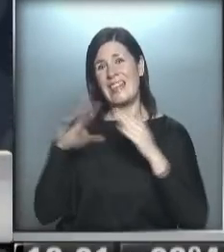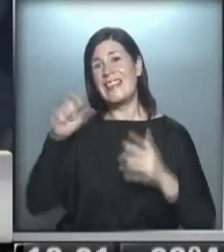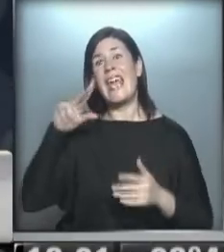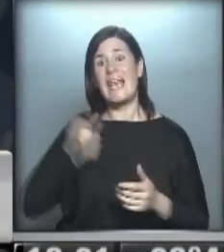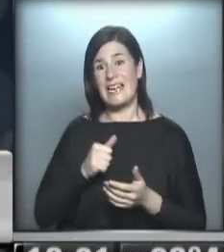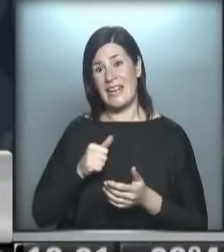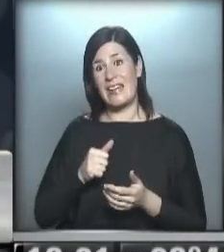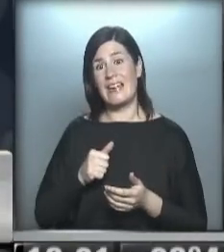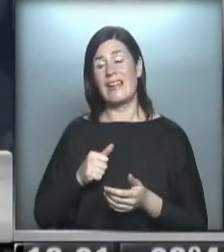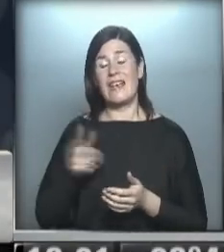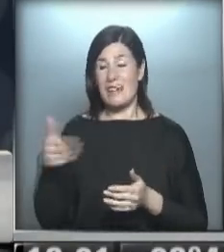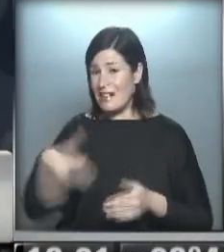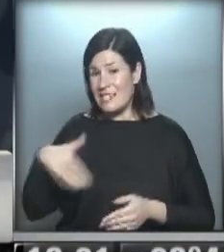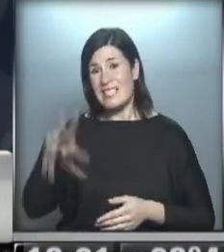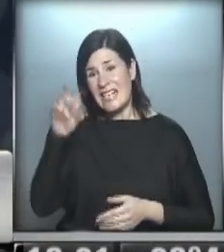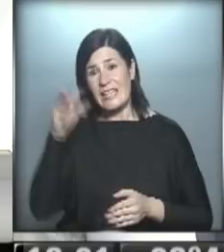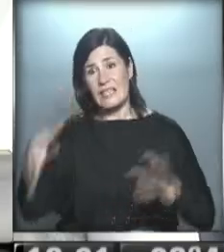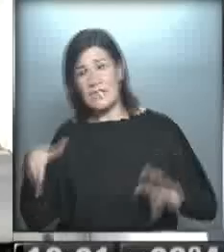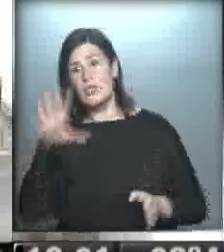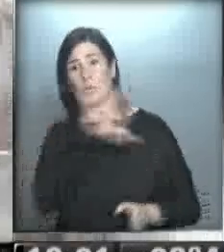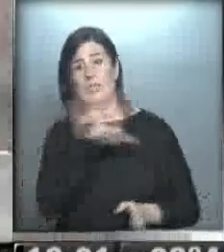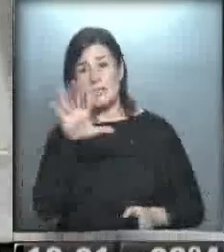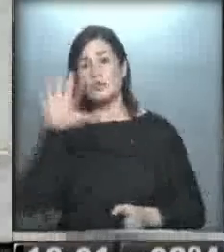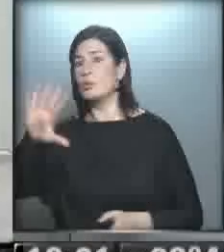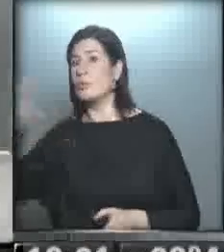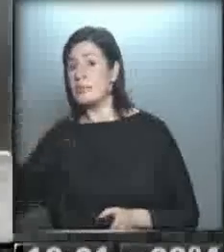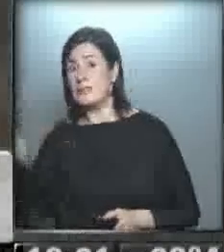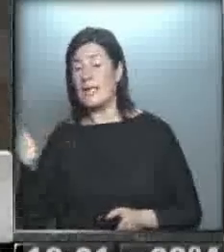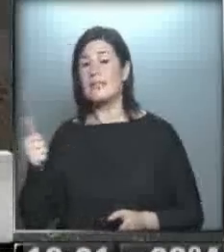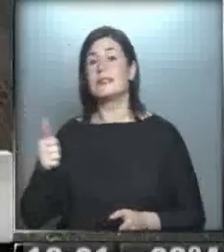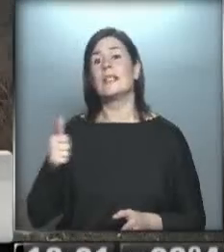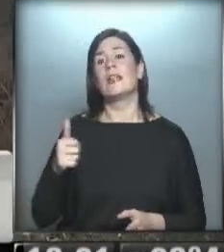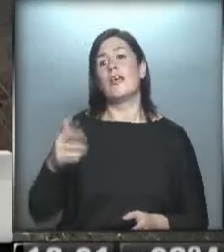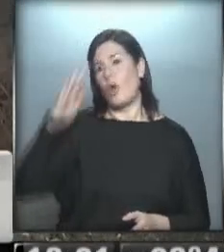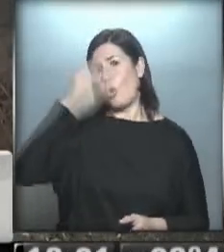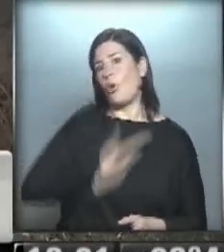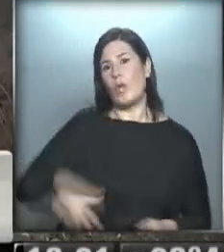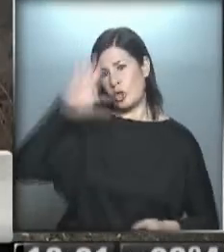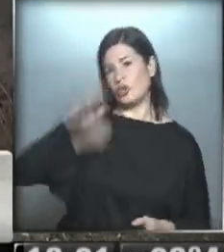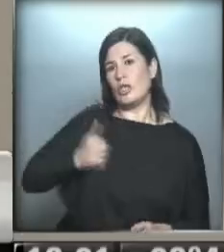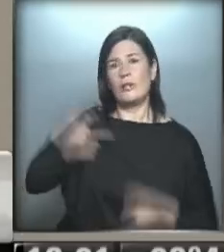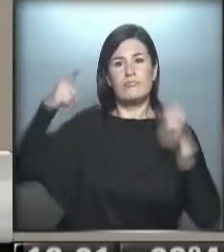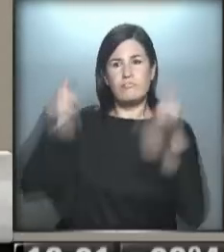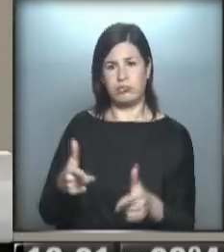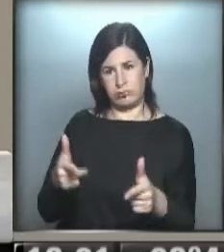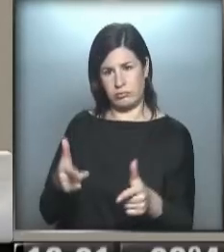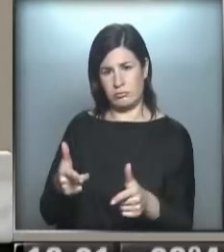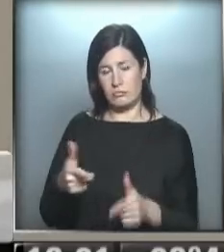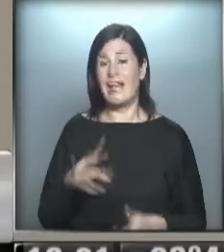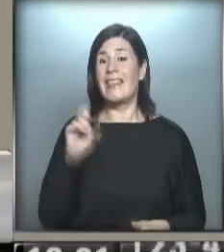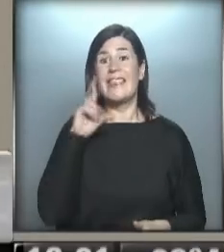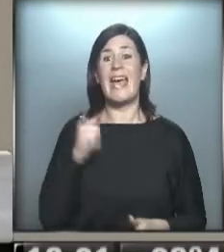30 entre 55 y 56 de La Plata, fue atacada por las fuerzas represivas. Diana Teruggi